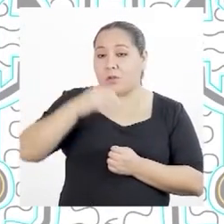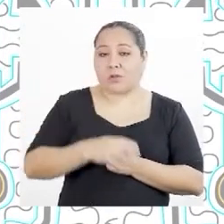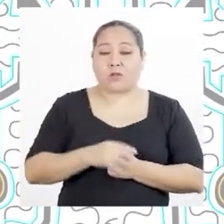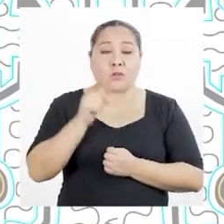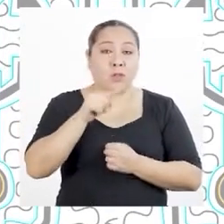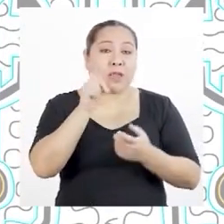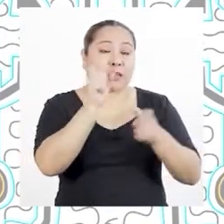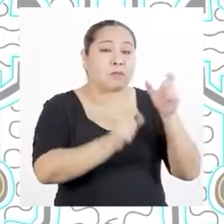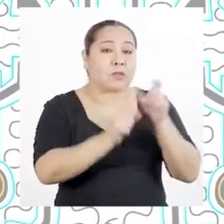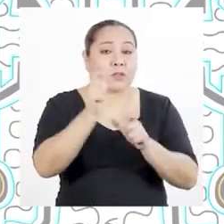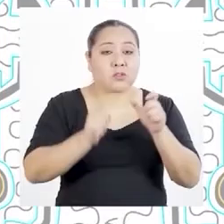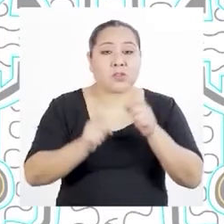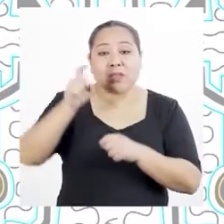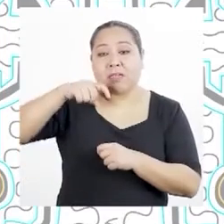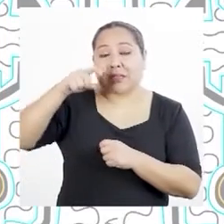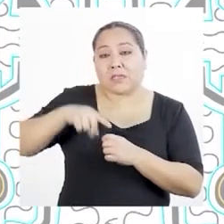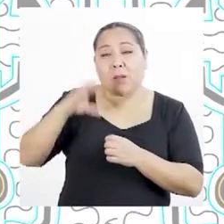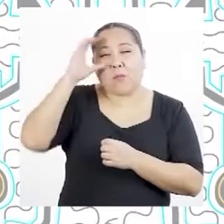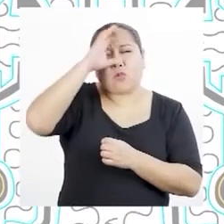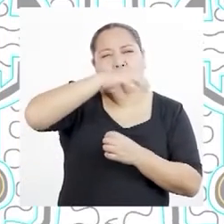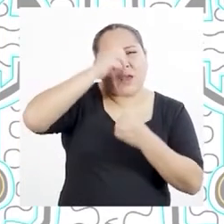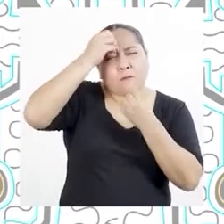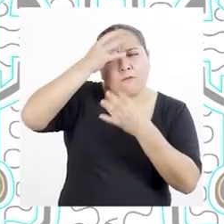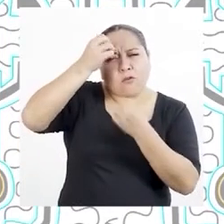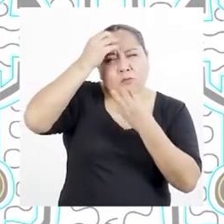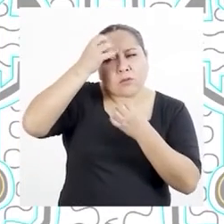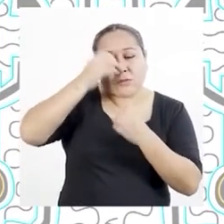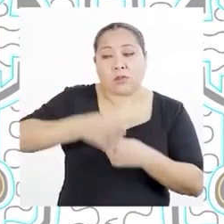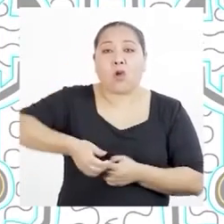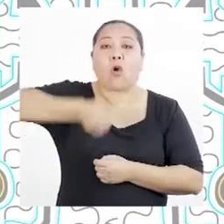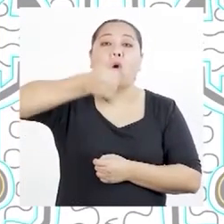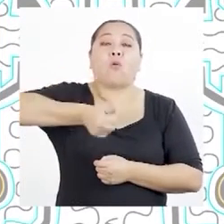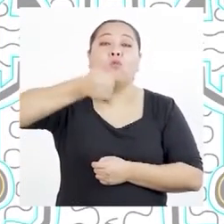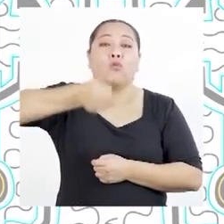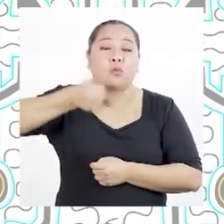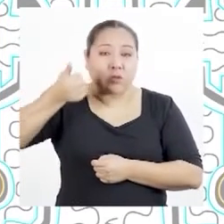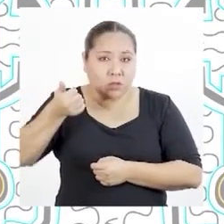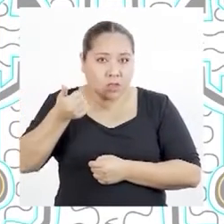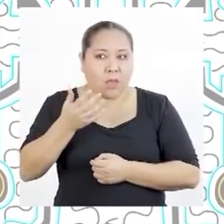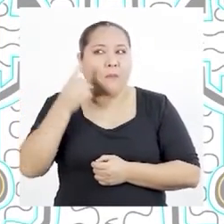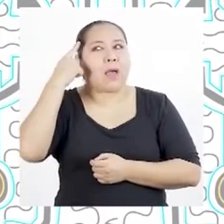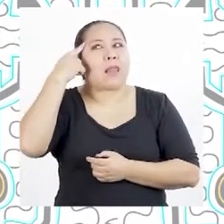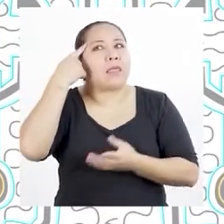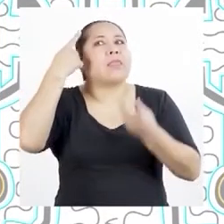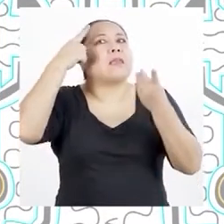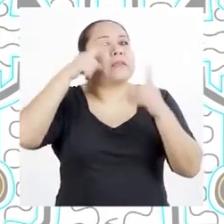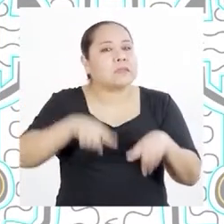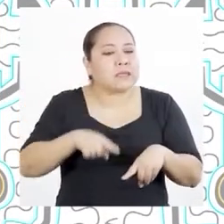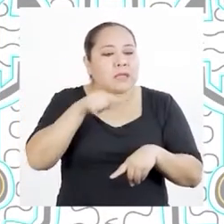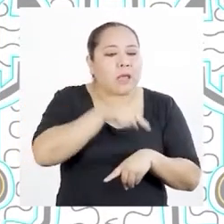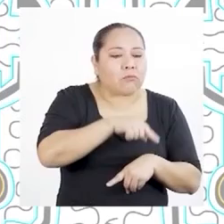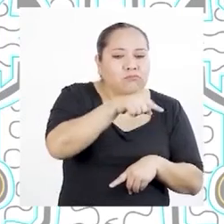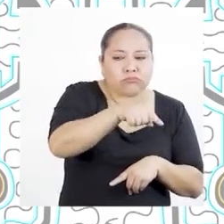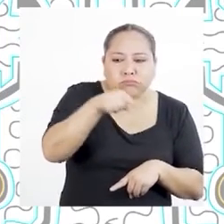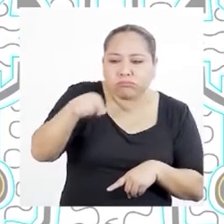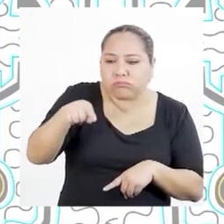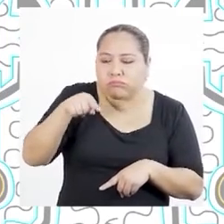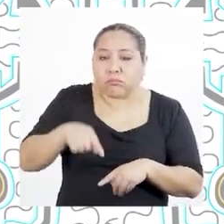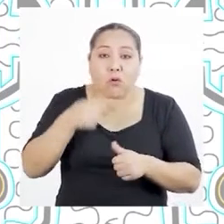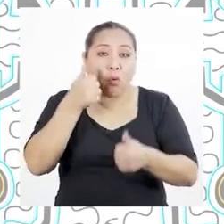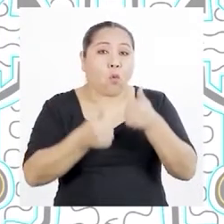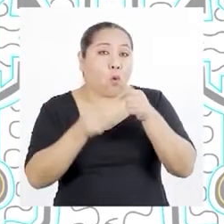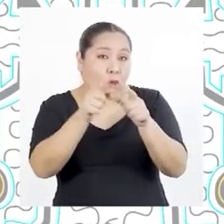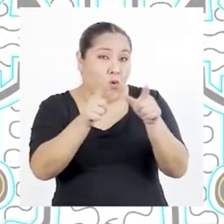los pobladores deben informarse con sus autoridades para decidir en qué